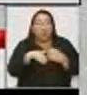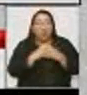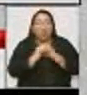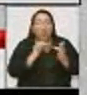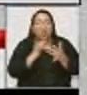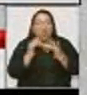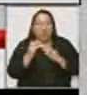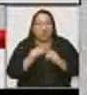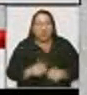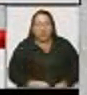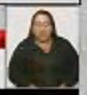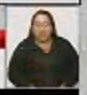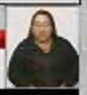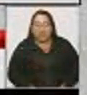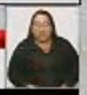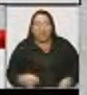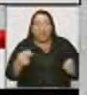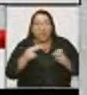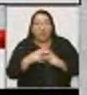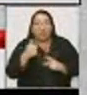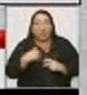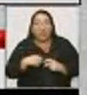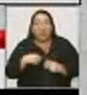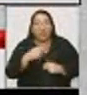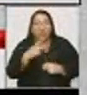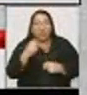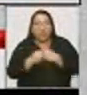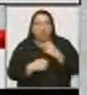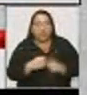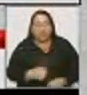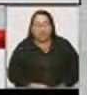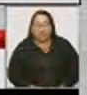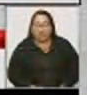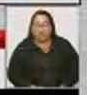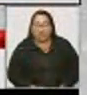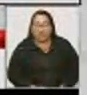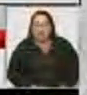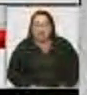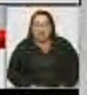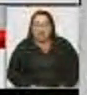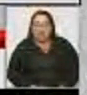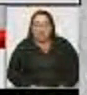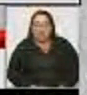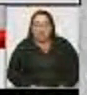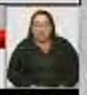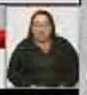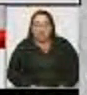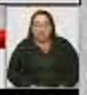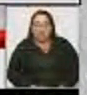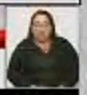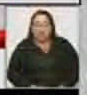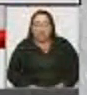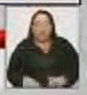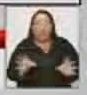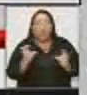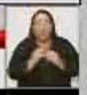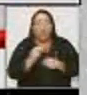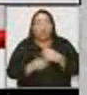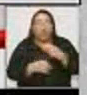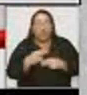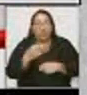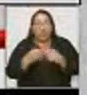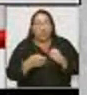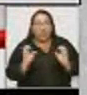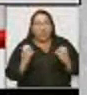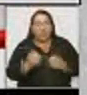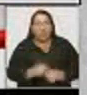la coorganización del Encuentro de Alcaldesas del Bicentenario, que se realizó junto con el Jurado Nacional de Elecciones, con el Congreso de